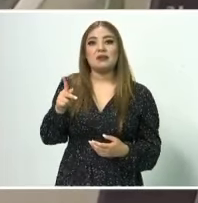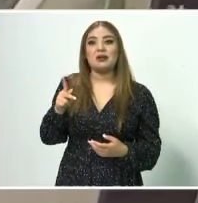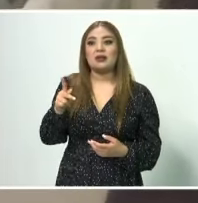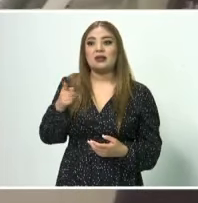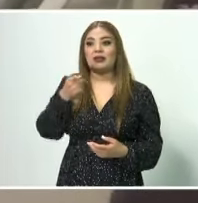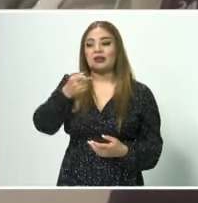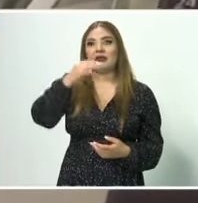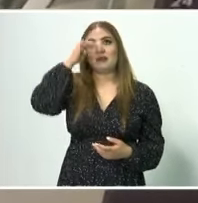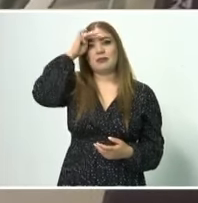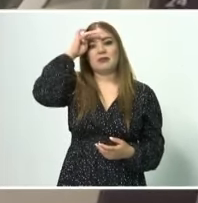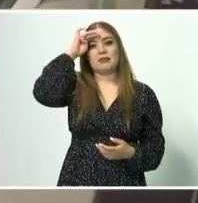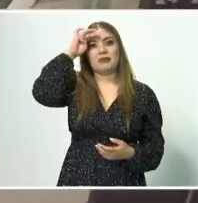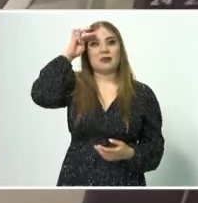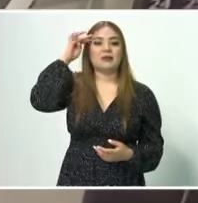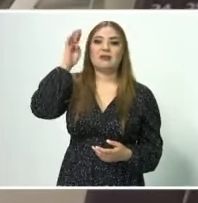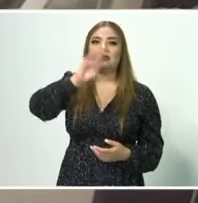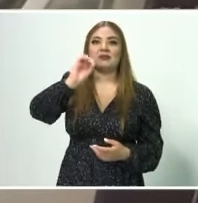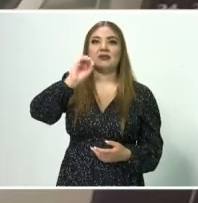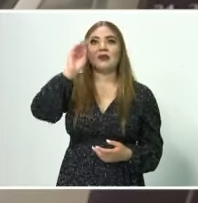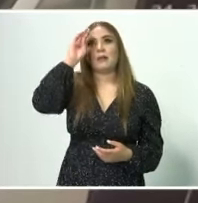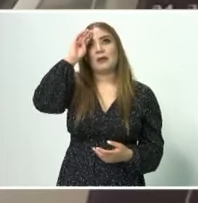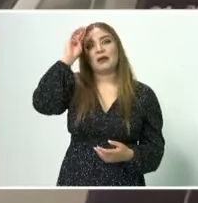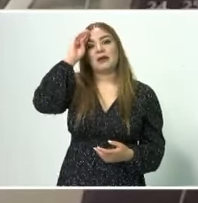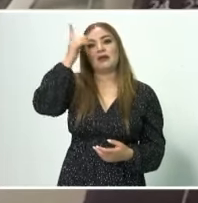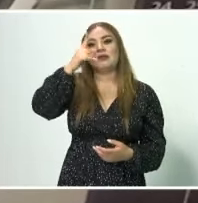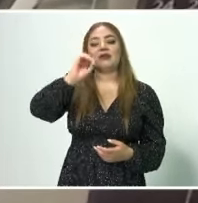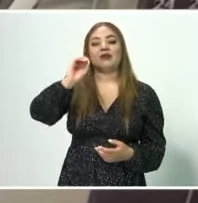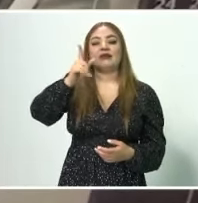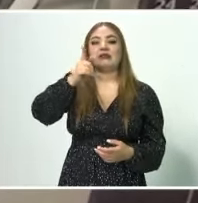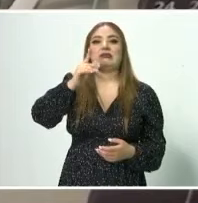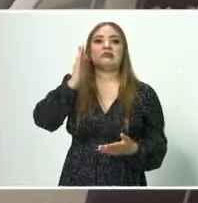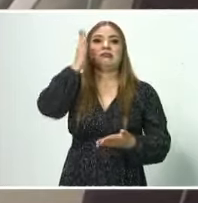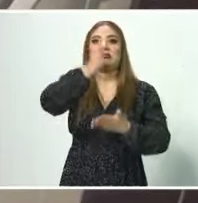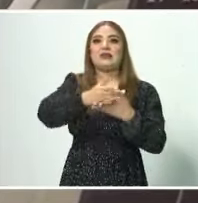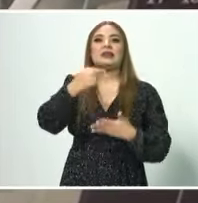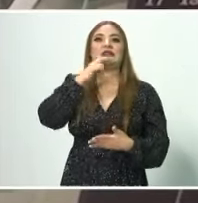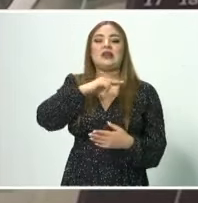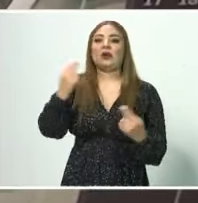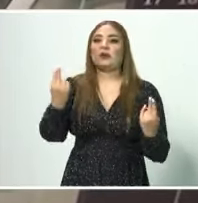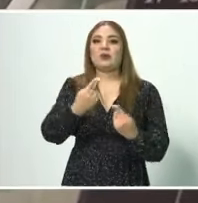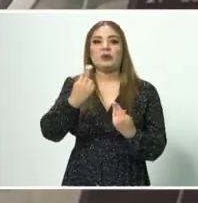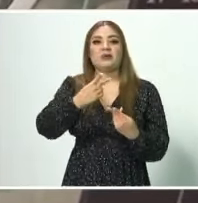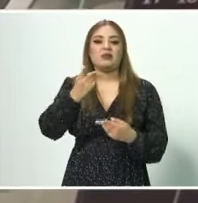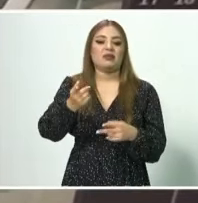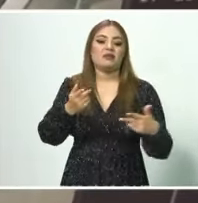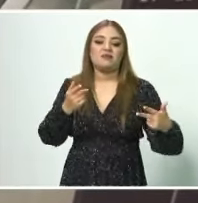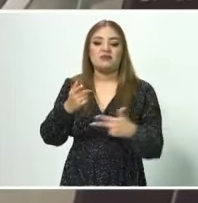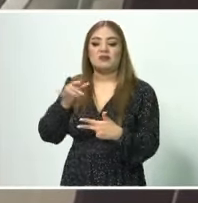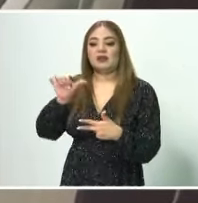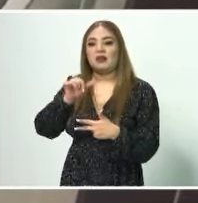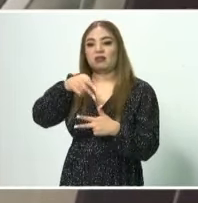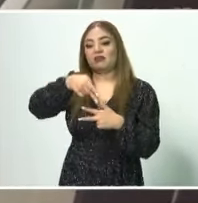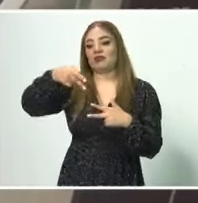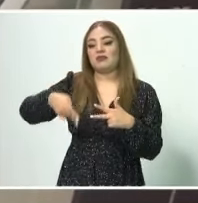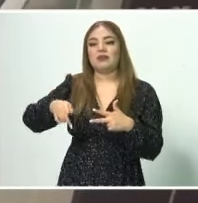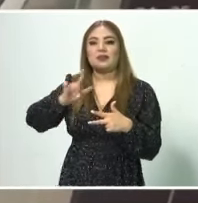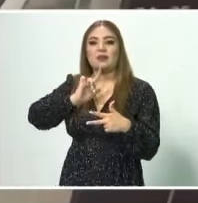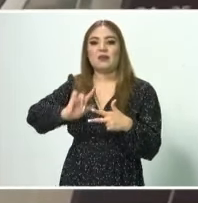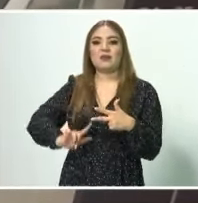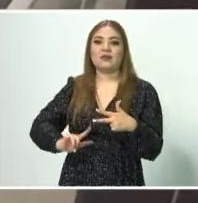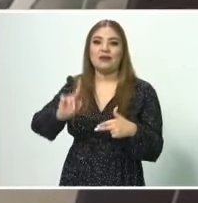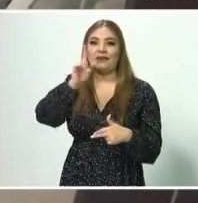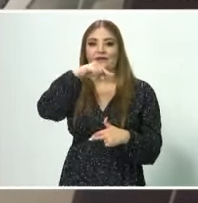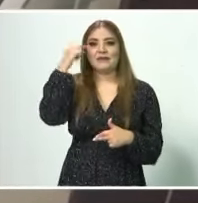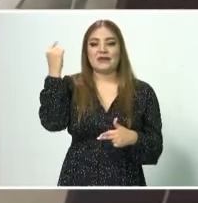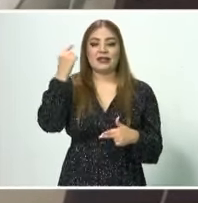pensó claramente en esos momentos era un momento en donde pues no se aguantó más y decidió estacionar su vehículo para pues hacer